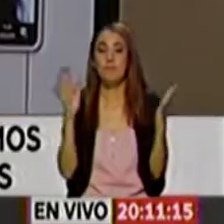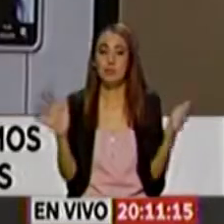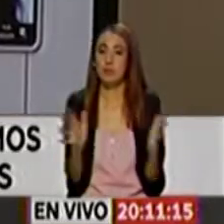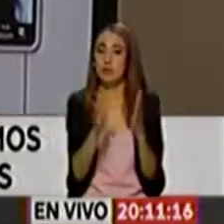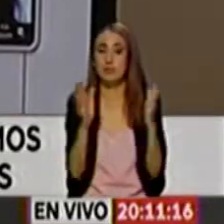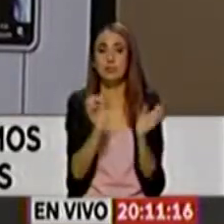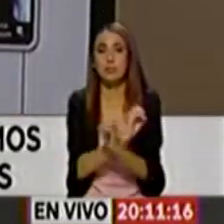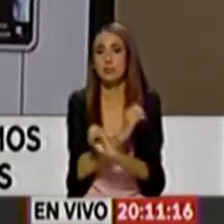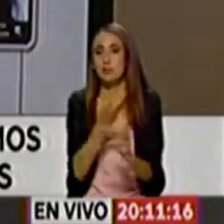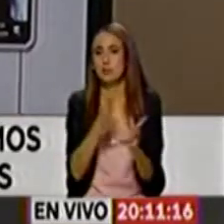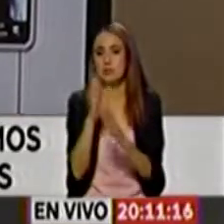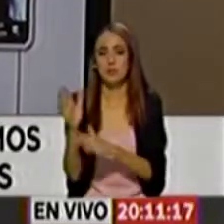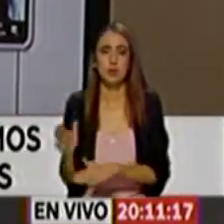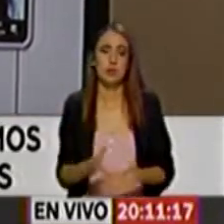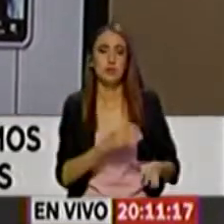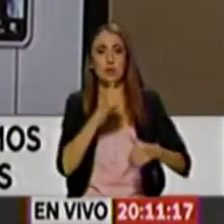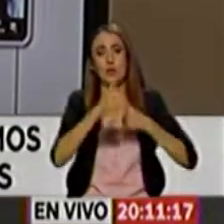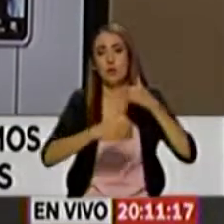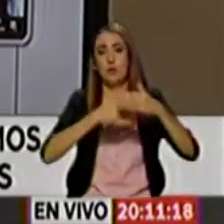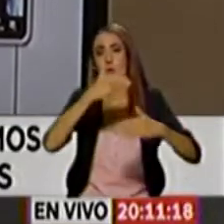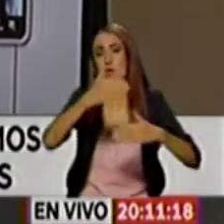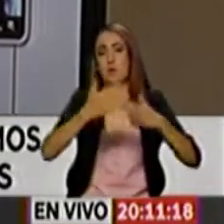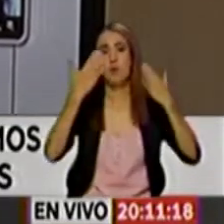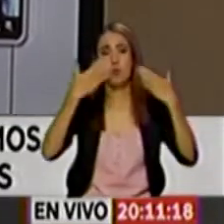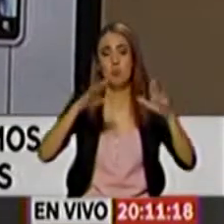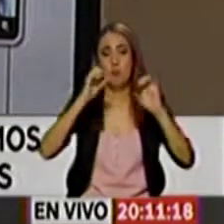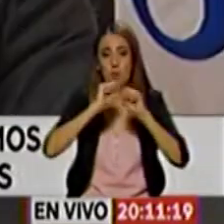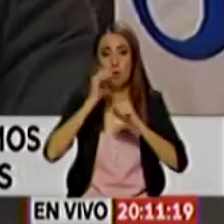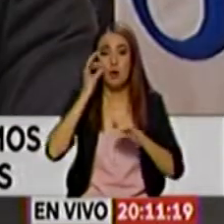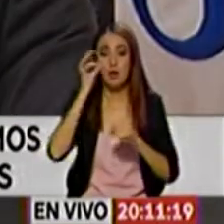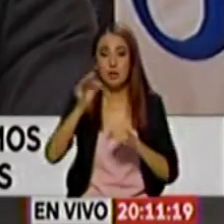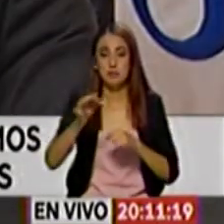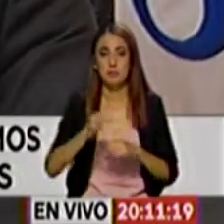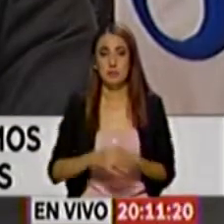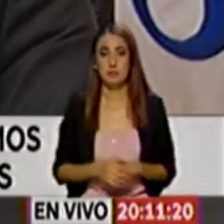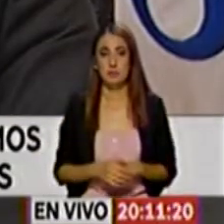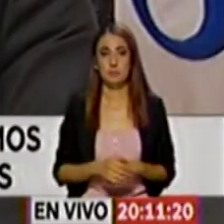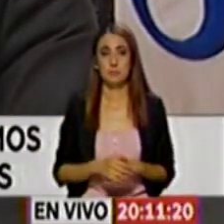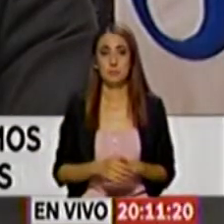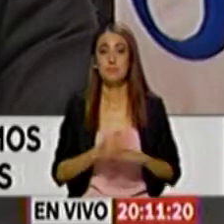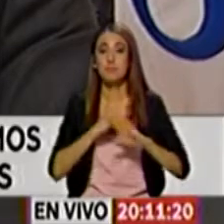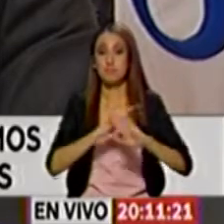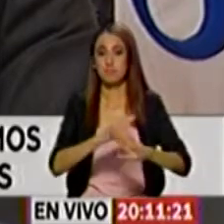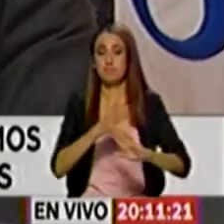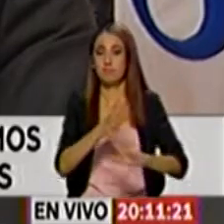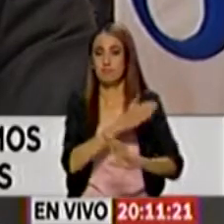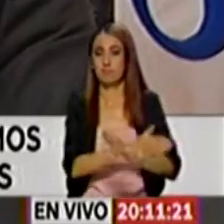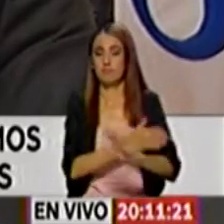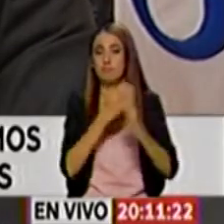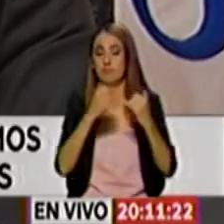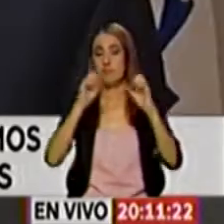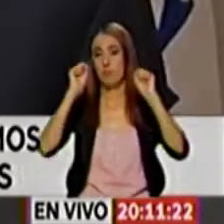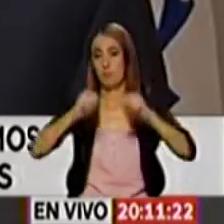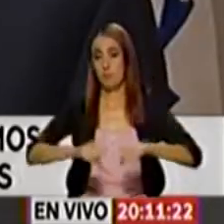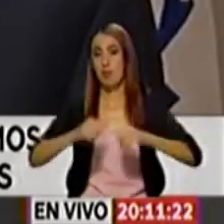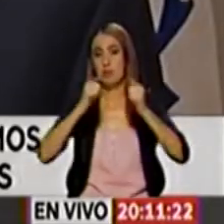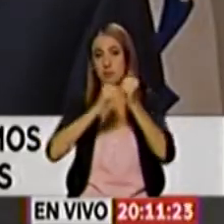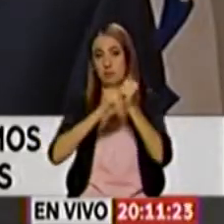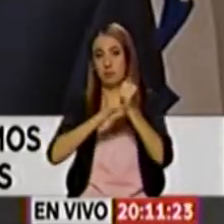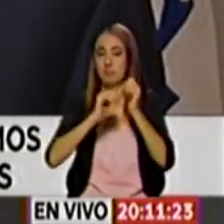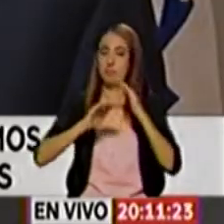no se dio a conocer cuál será el concurso para el cual realicen el examen para evitar que los postulantes puedan hacer acercamientos